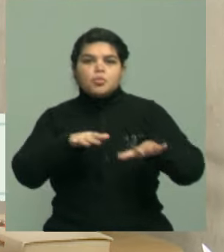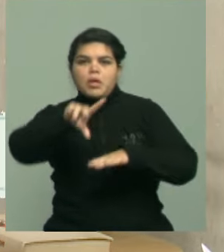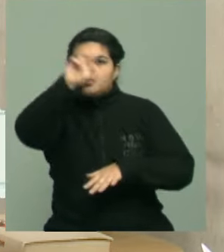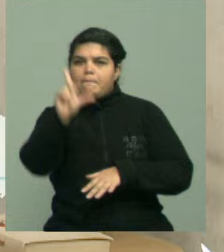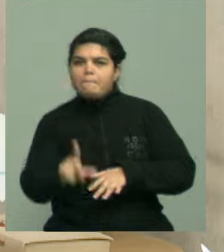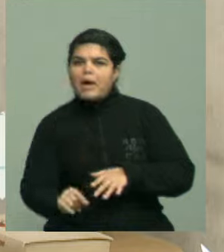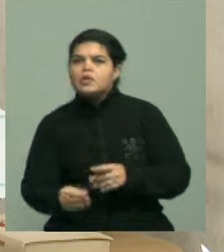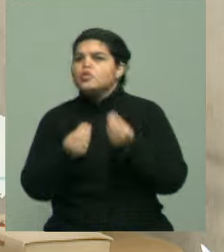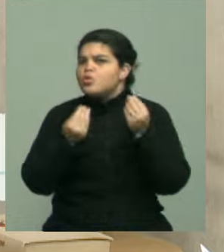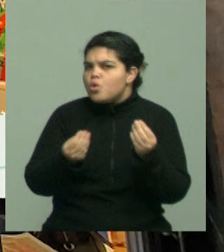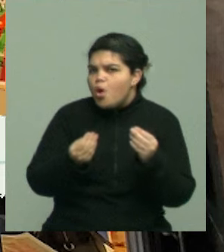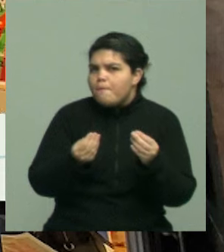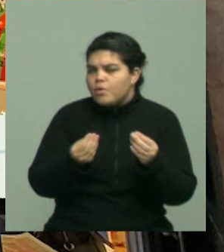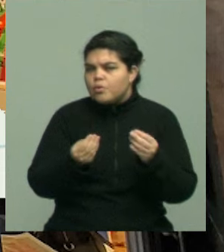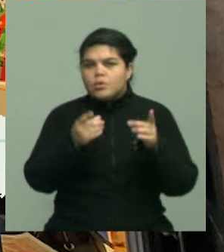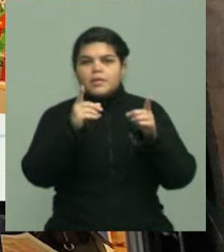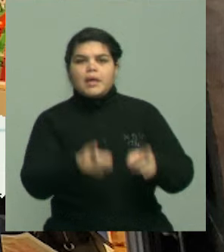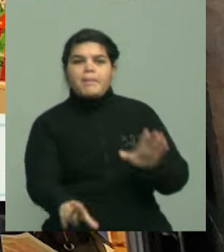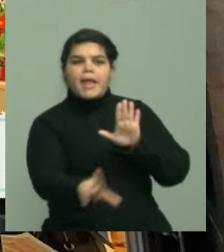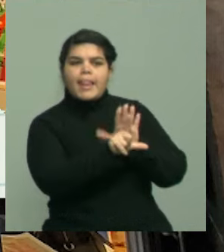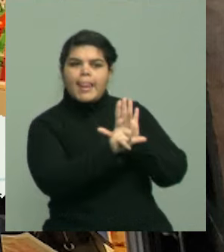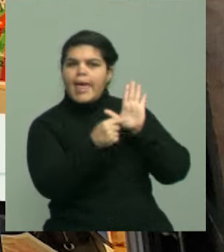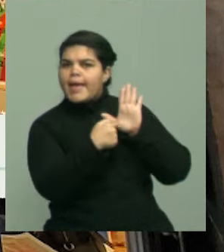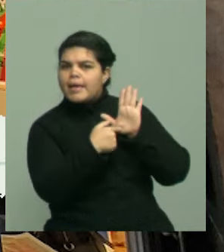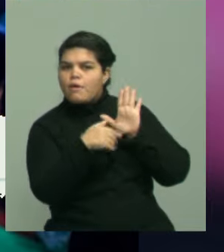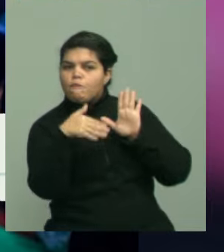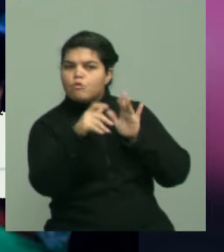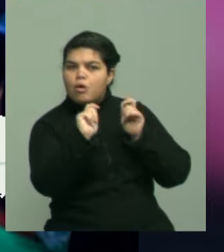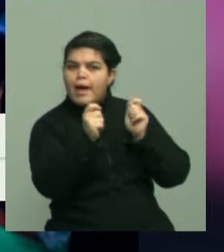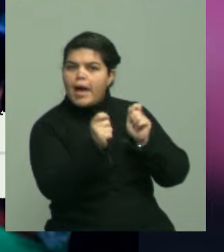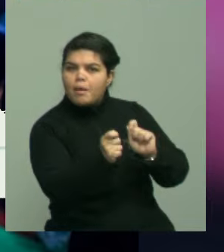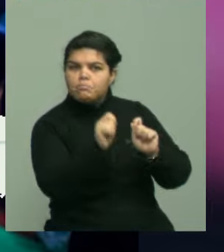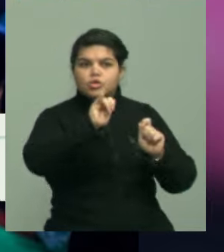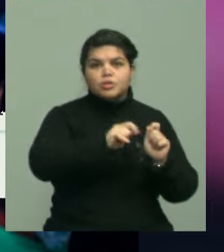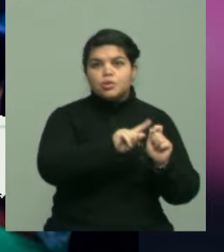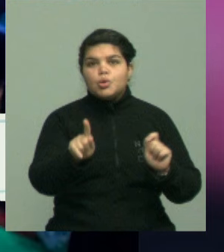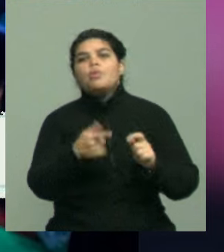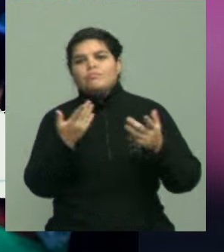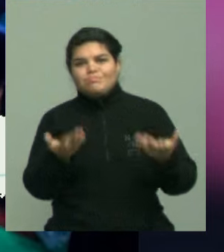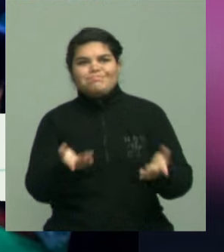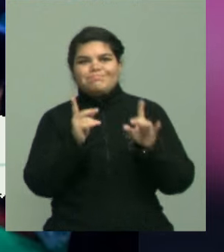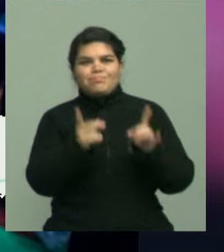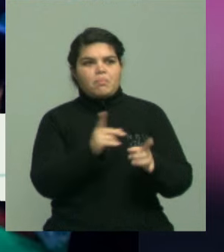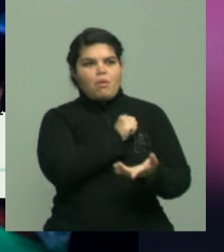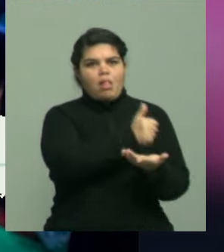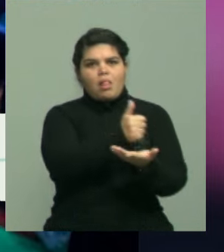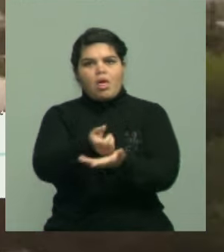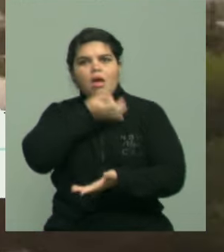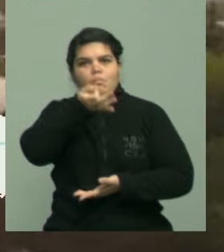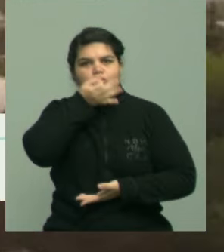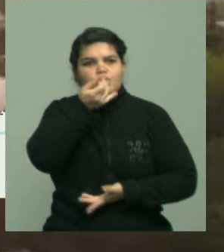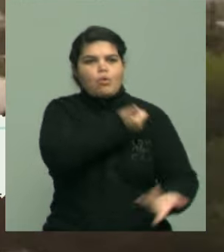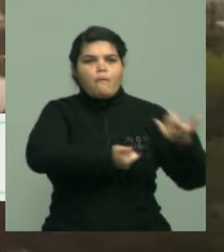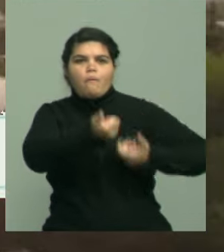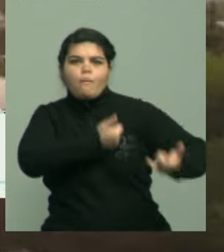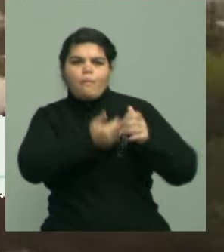la ley, si va a haber modificaciones, si no, para ponernos en un contexto y darnos las herramientas que todo el mundo puede llegar a necesitar